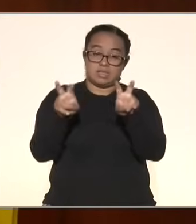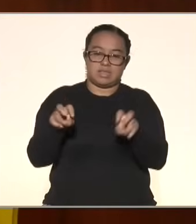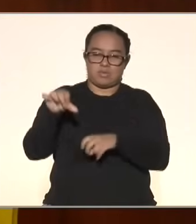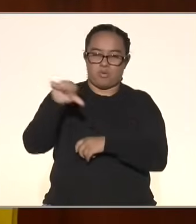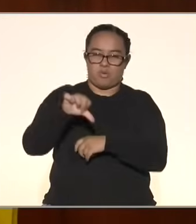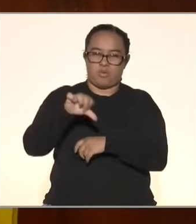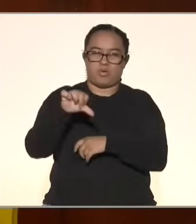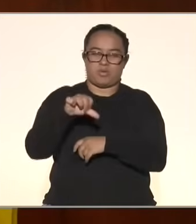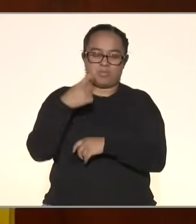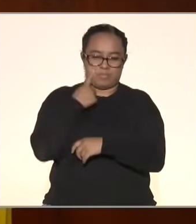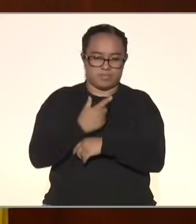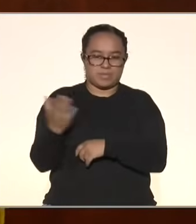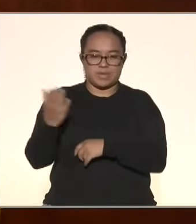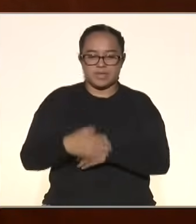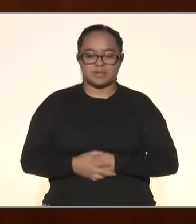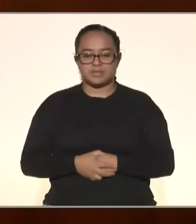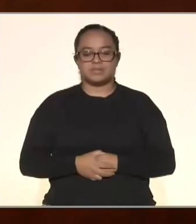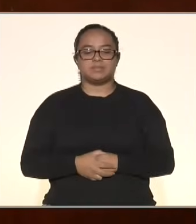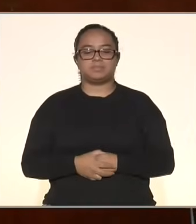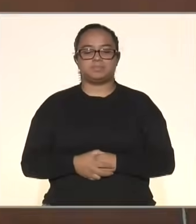vamos a hablar el día de hoy. Acompáñenme a verlo.